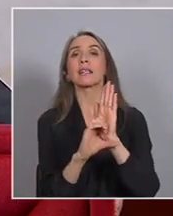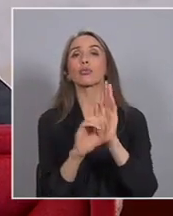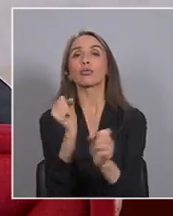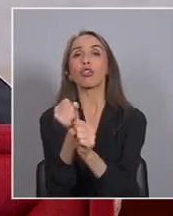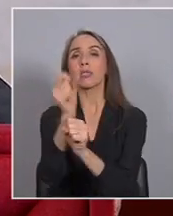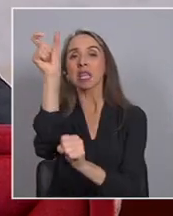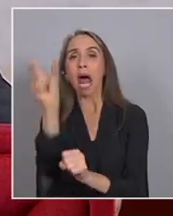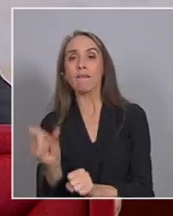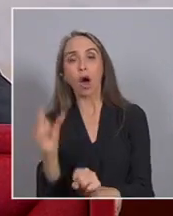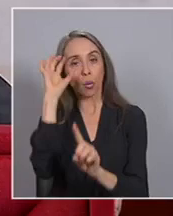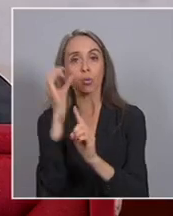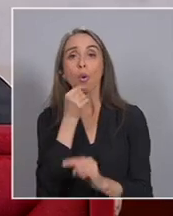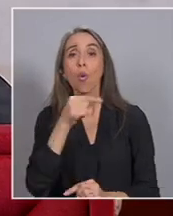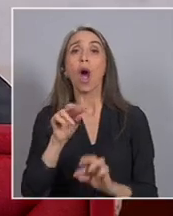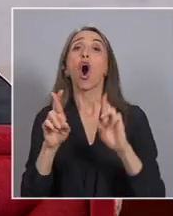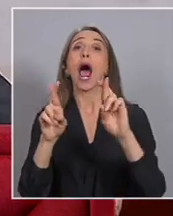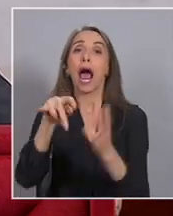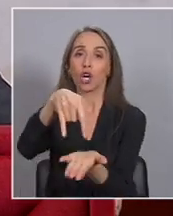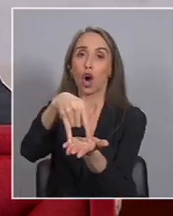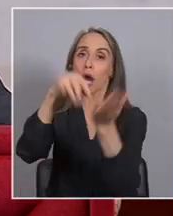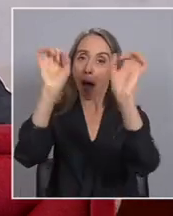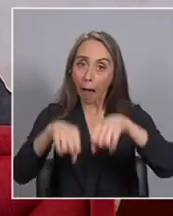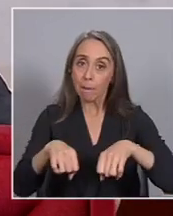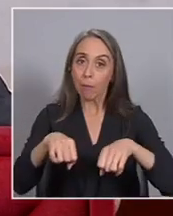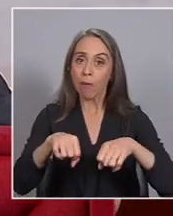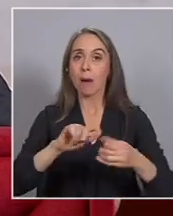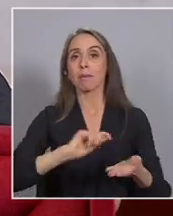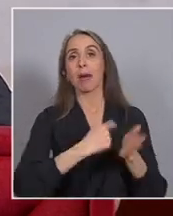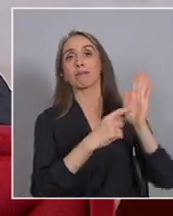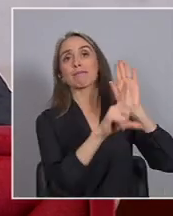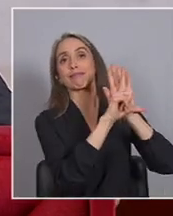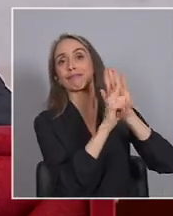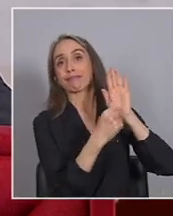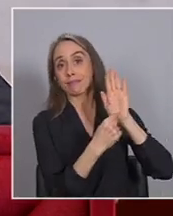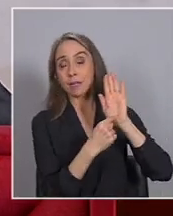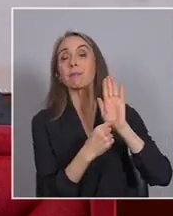que espero vea la luz prontamente. Y además,